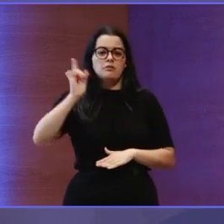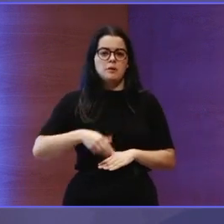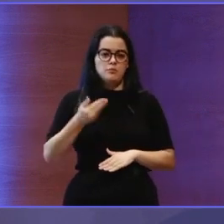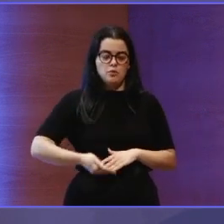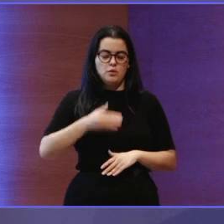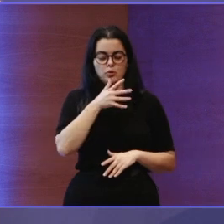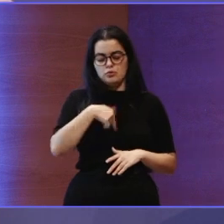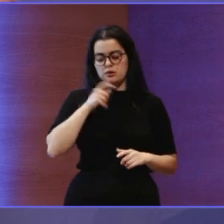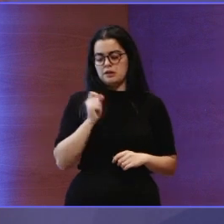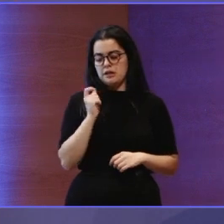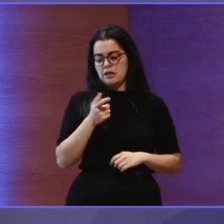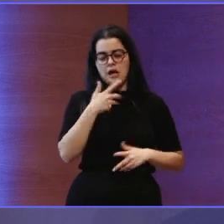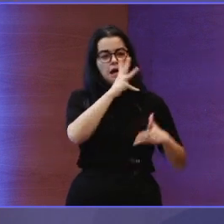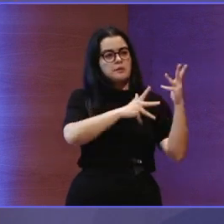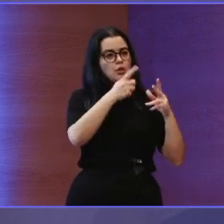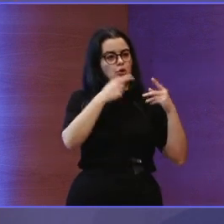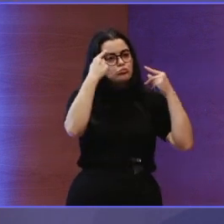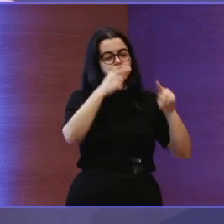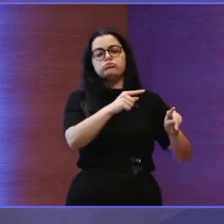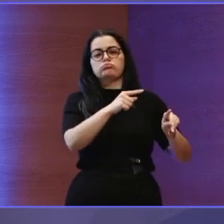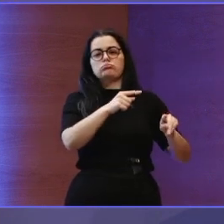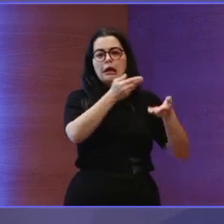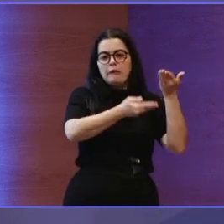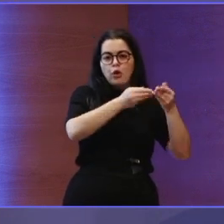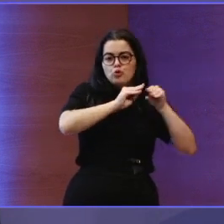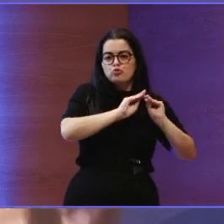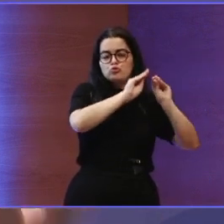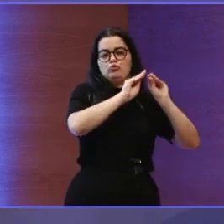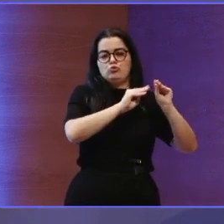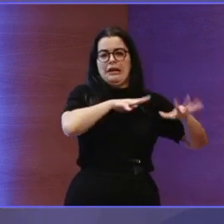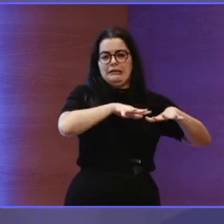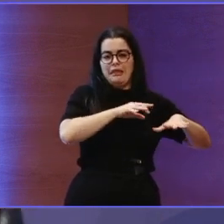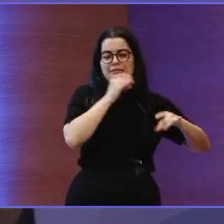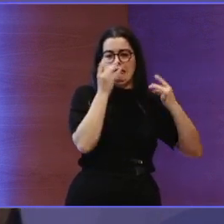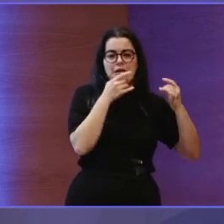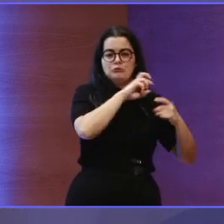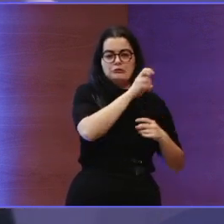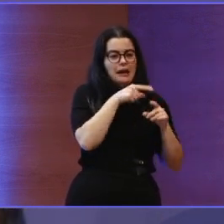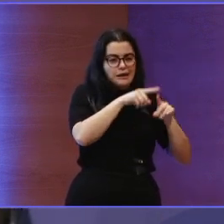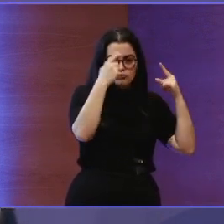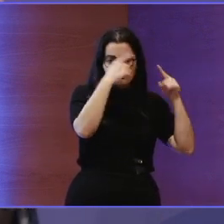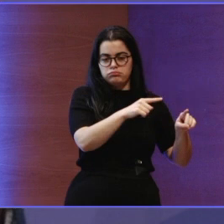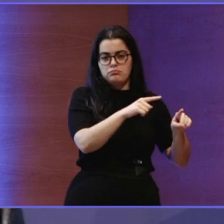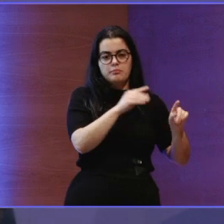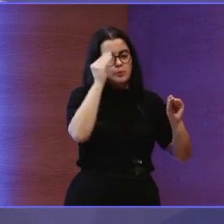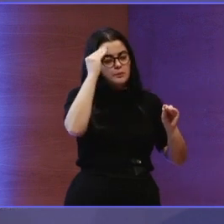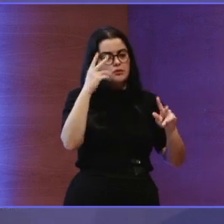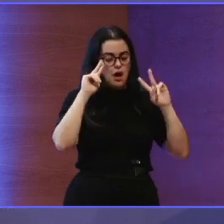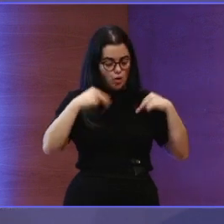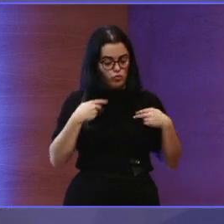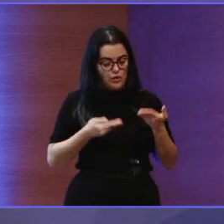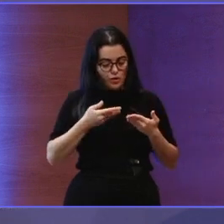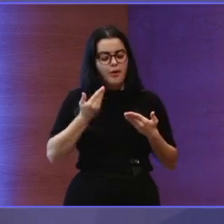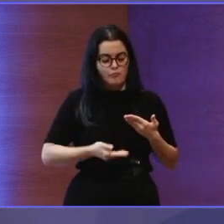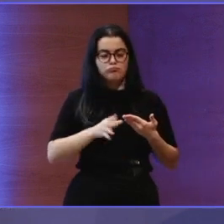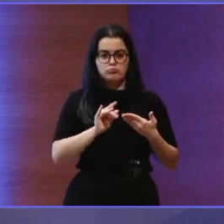acostumbrados a que sean las propias administraciones las que evalúan sus servicios y sus actividades y yo creo que la autoevaluación es un elemento muy importante